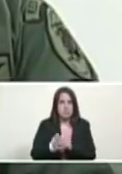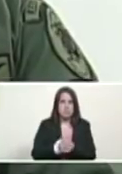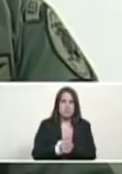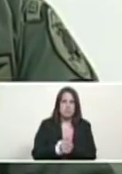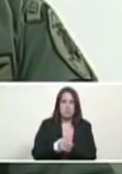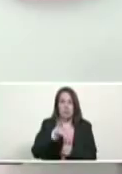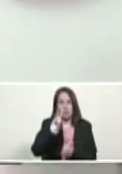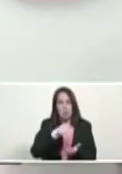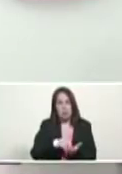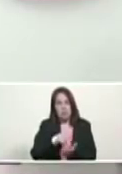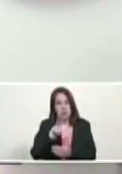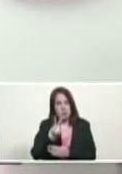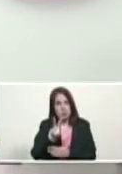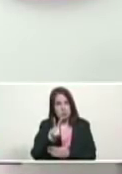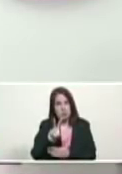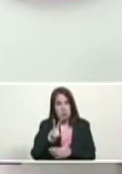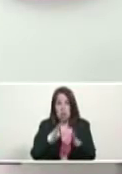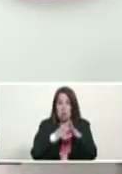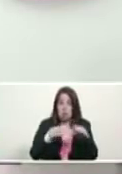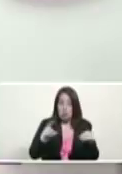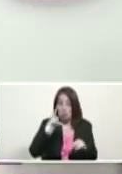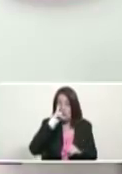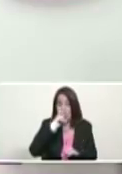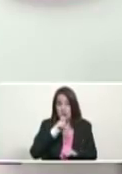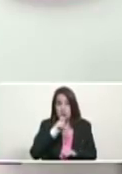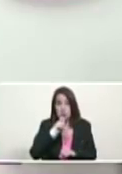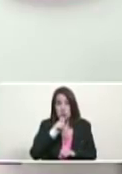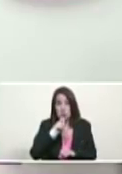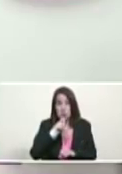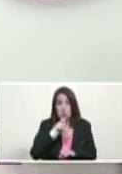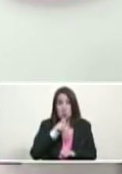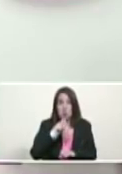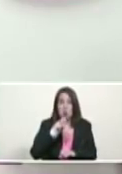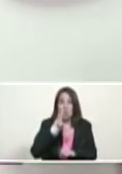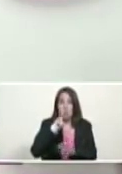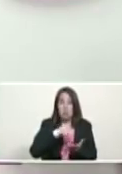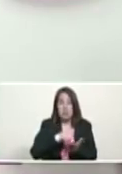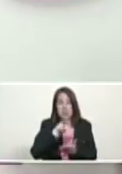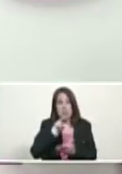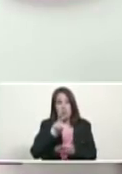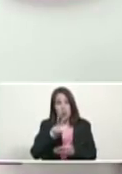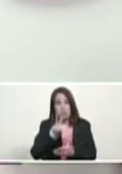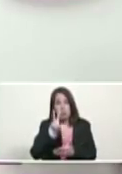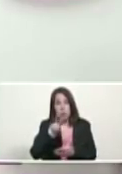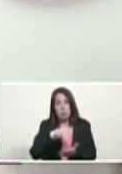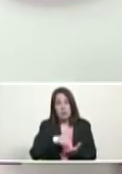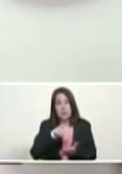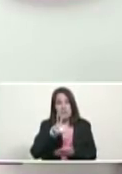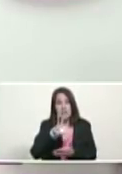abril 2002, en todo el año 2002, parte del año 2003, parte del año 2004.